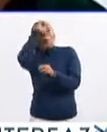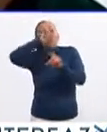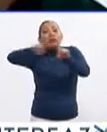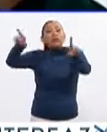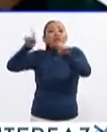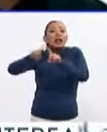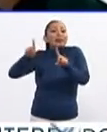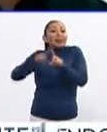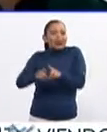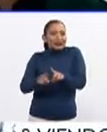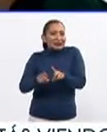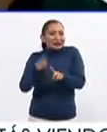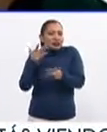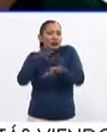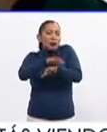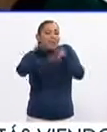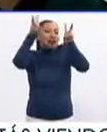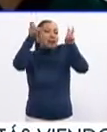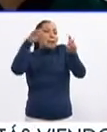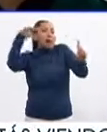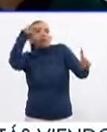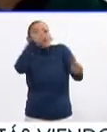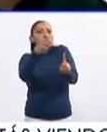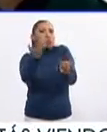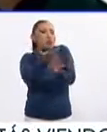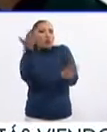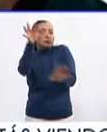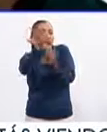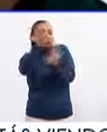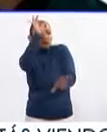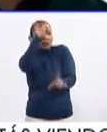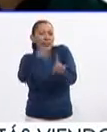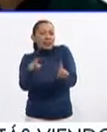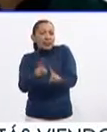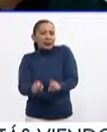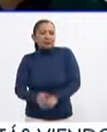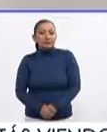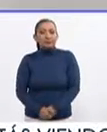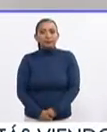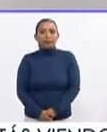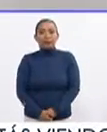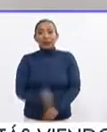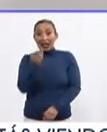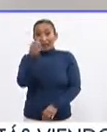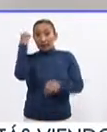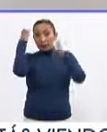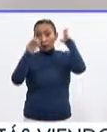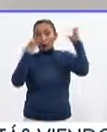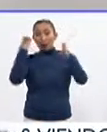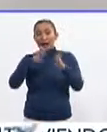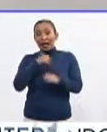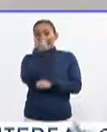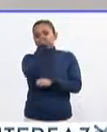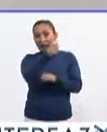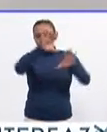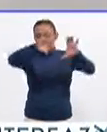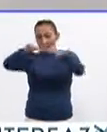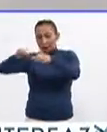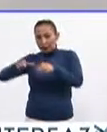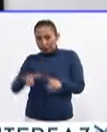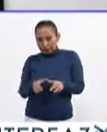vista distintos en relación a temáticas muy variables y diversas. Esta muestra se divide en 6